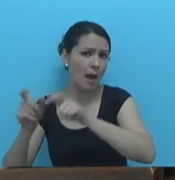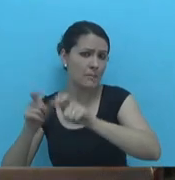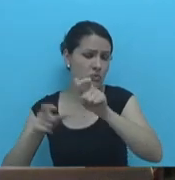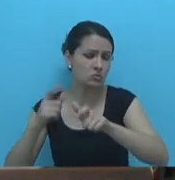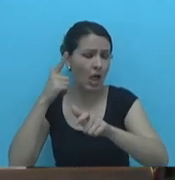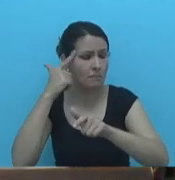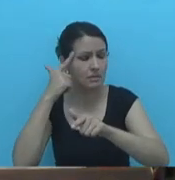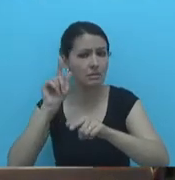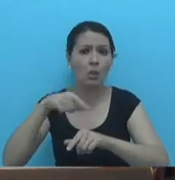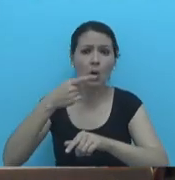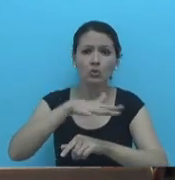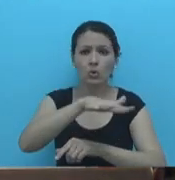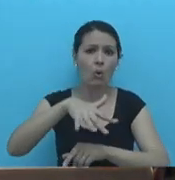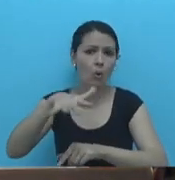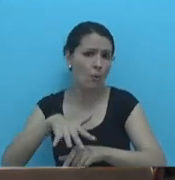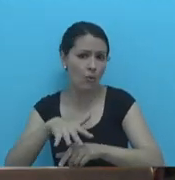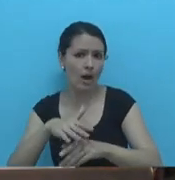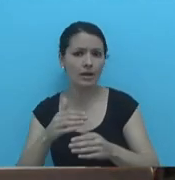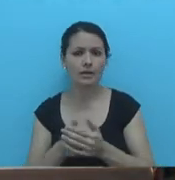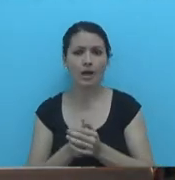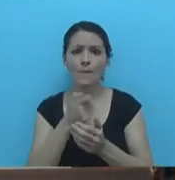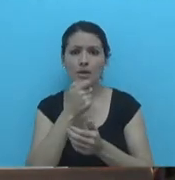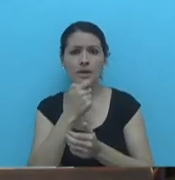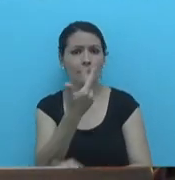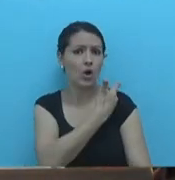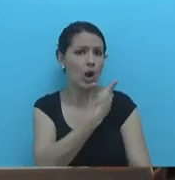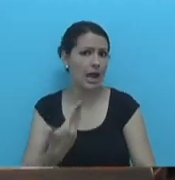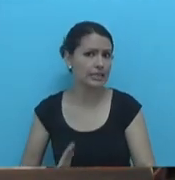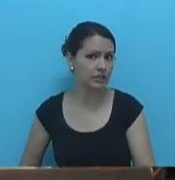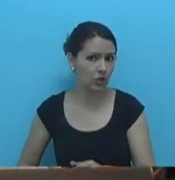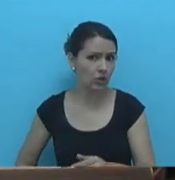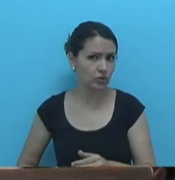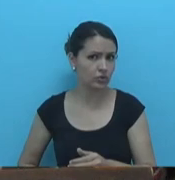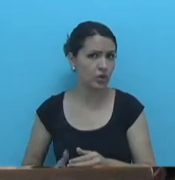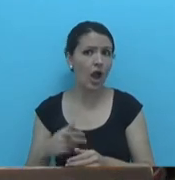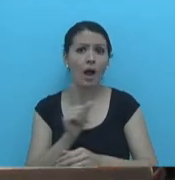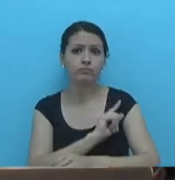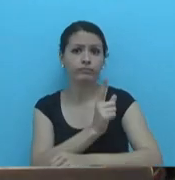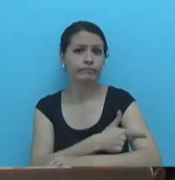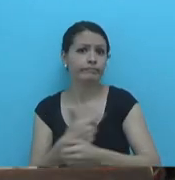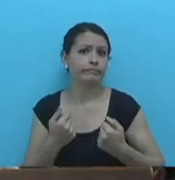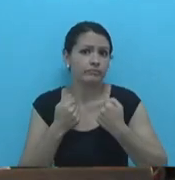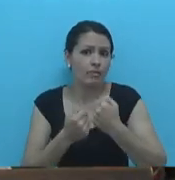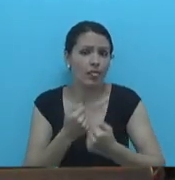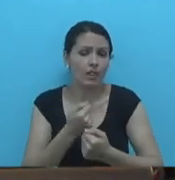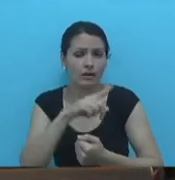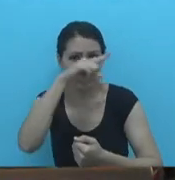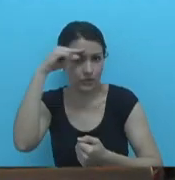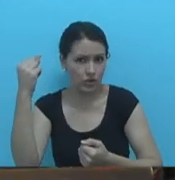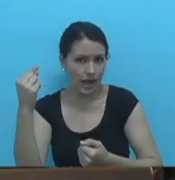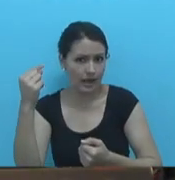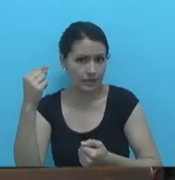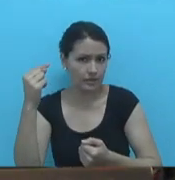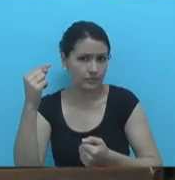los muros de los castillos de los señores feudales, que eran los estados-nación. Entonces se hablaba de soberanía nacional. Ese